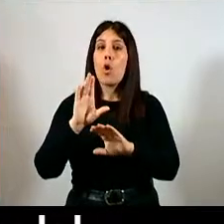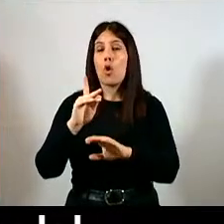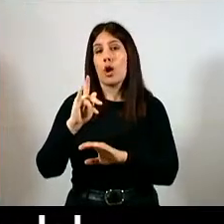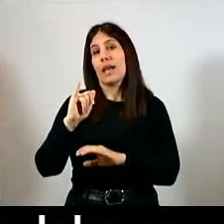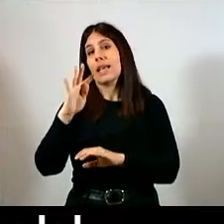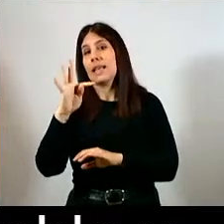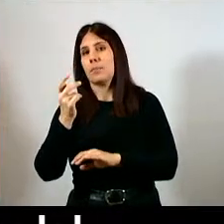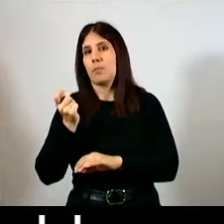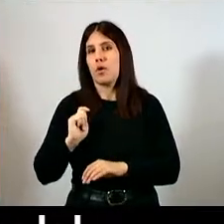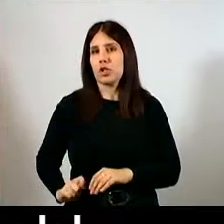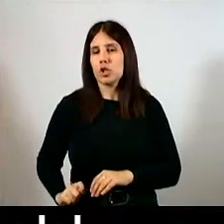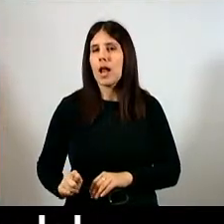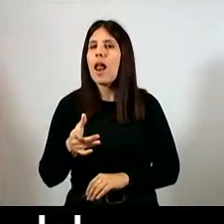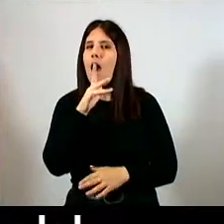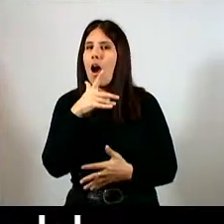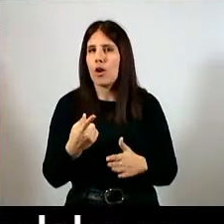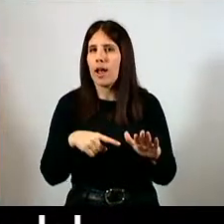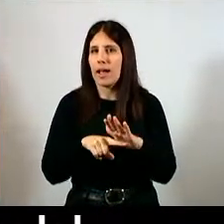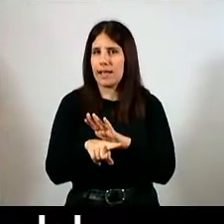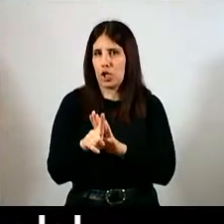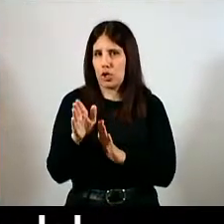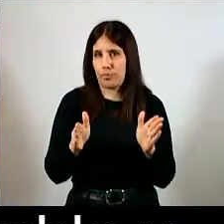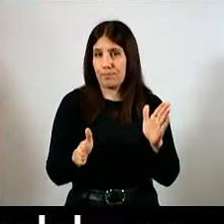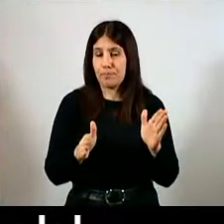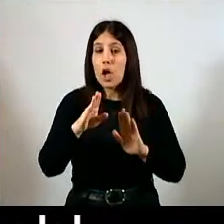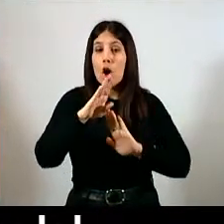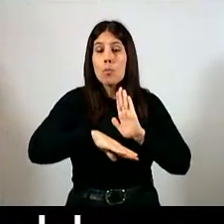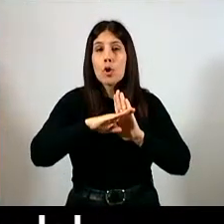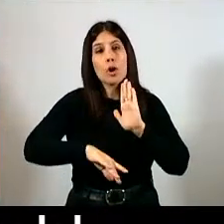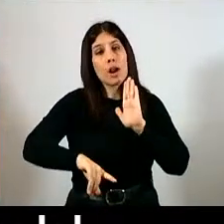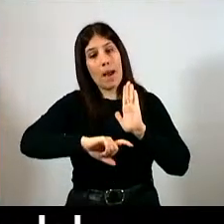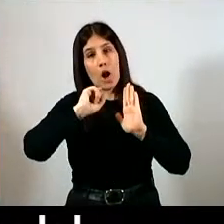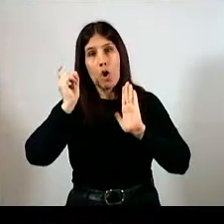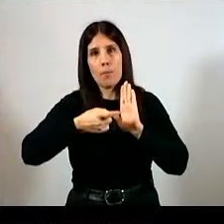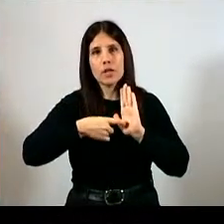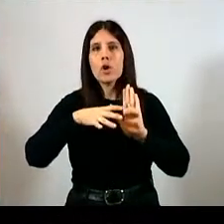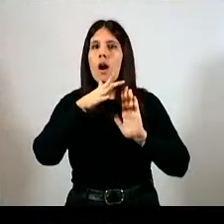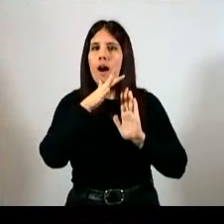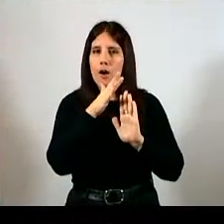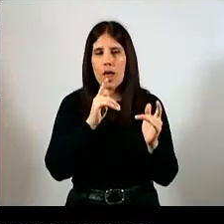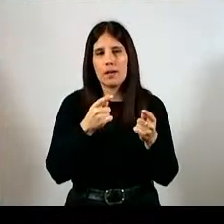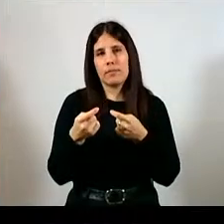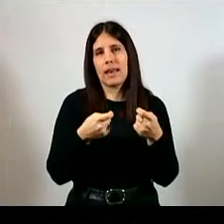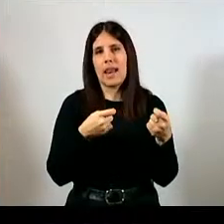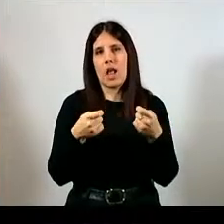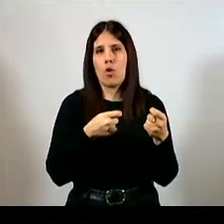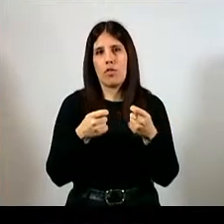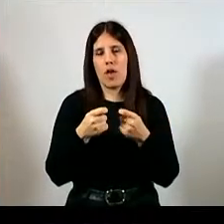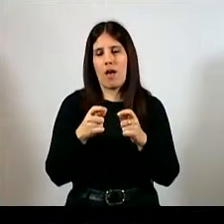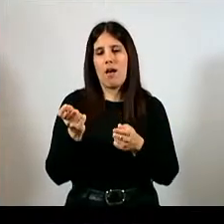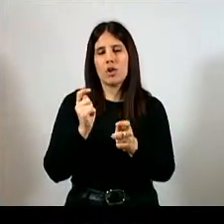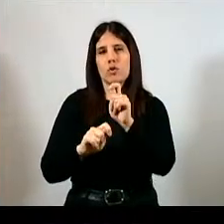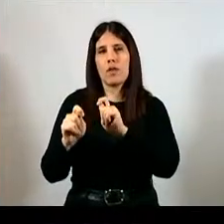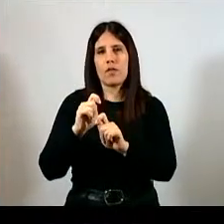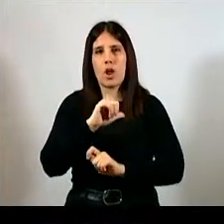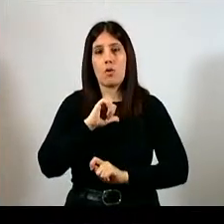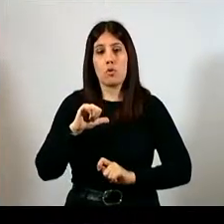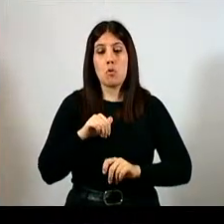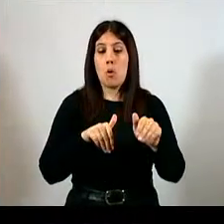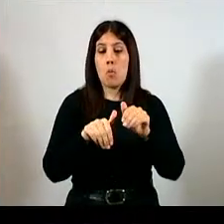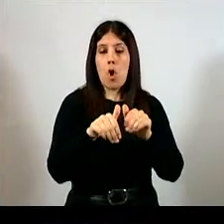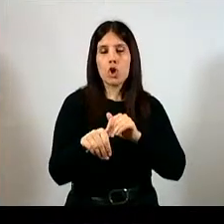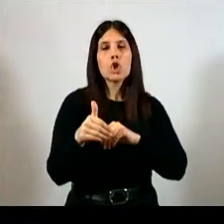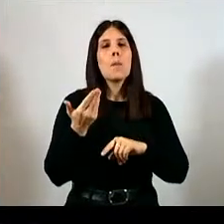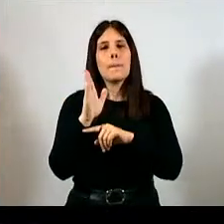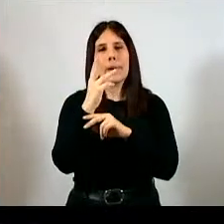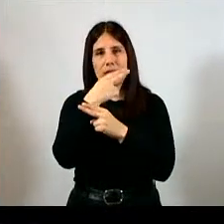El programa completo está siendo negociado con las asociaciones de autónomos y se presentará en breve. En el